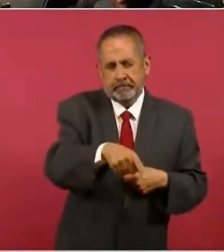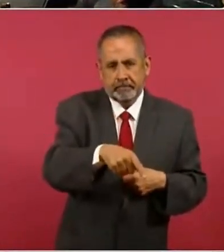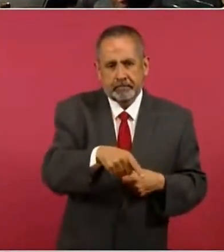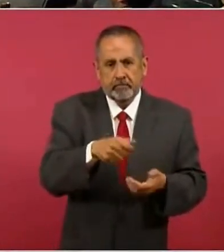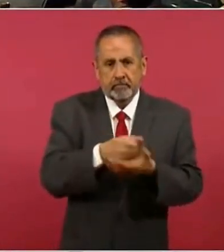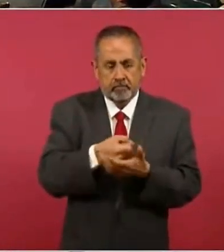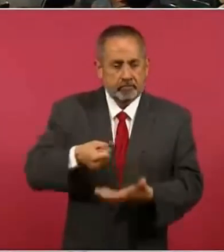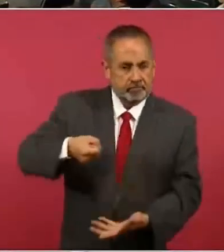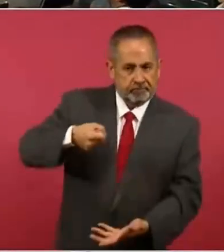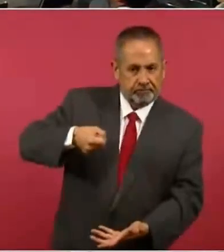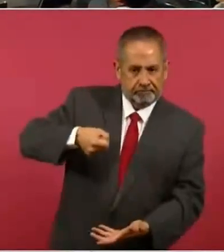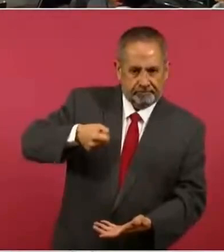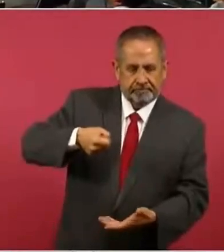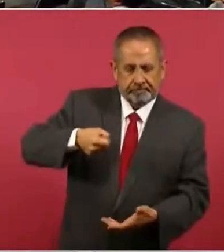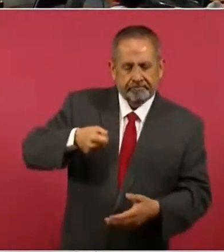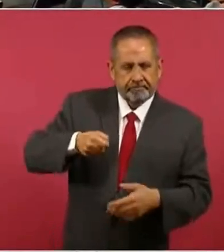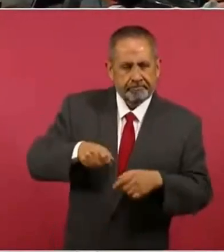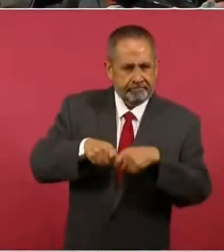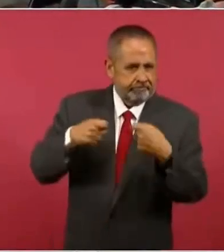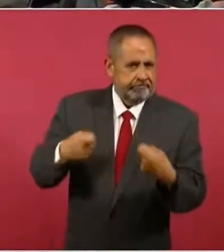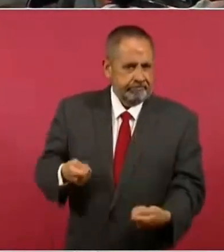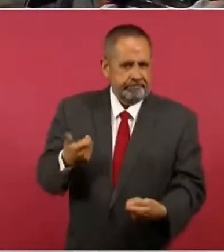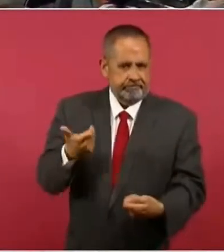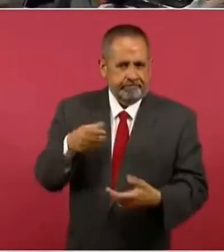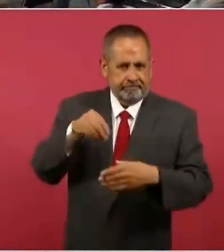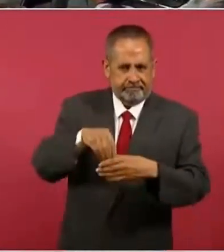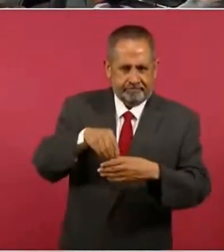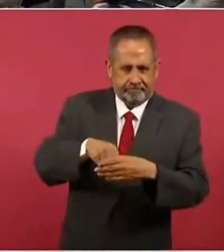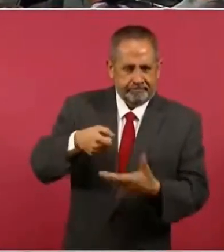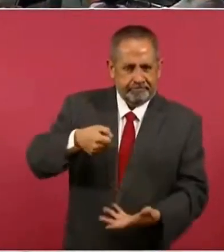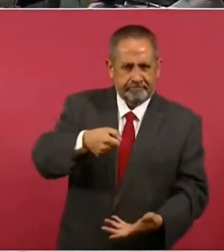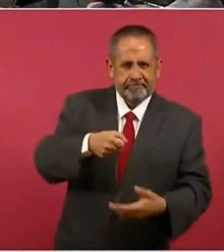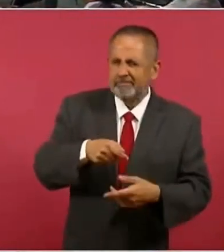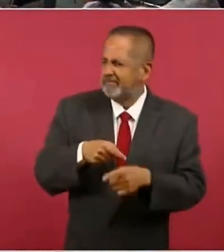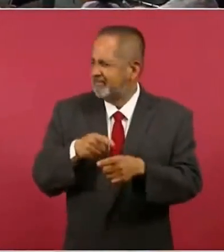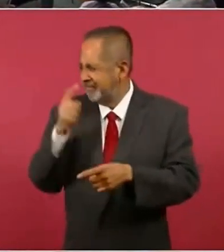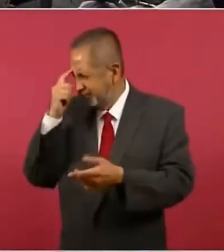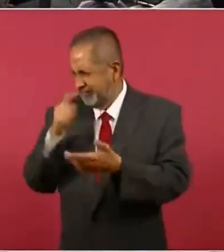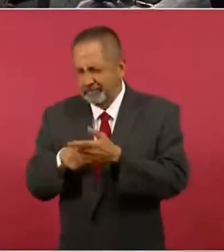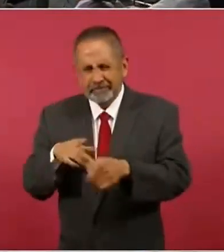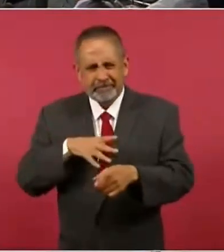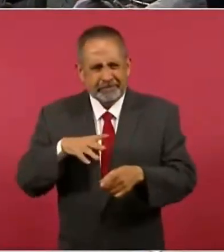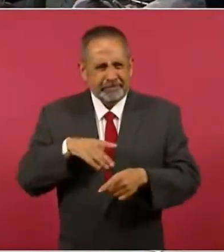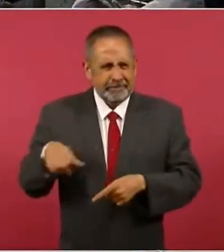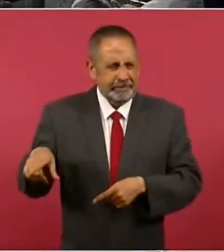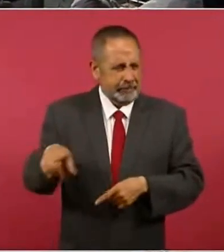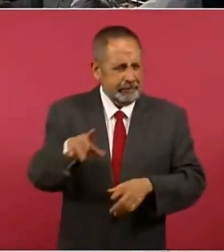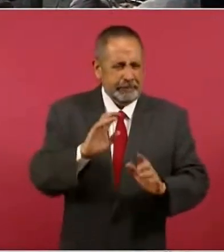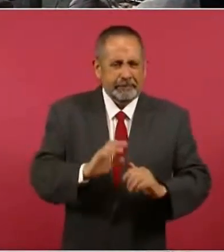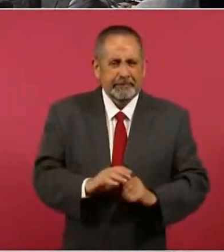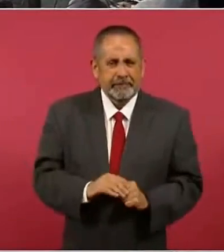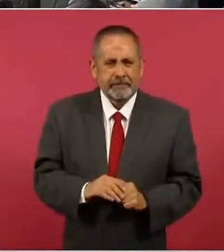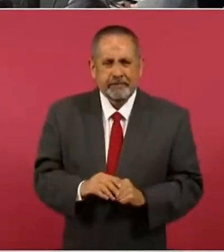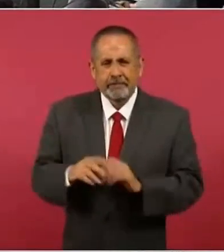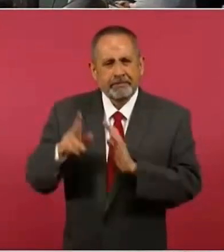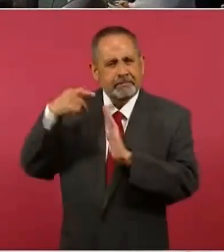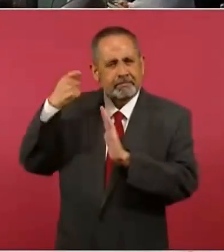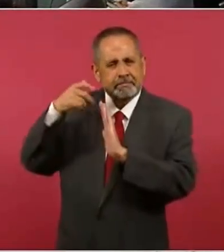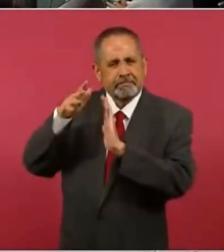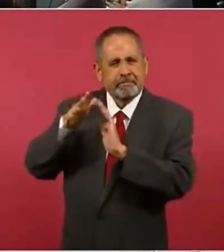con un portafolio por ahí debe de estar en las películas